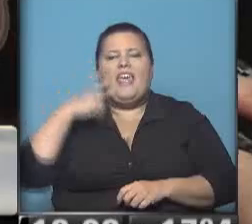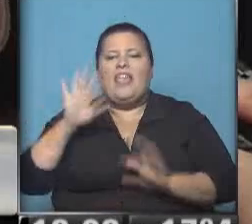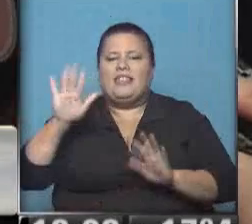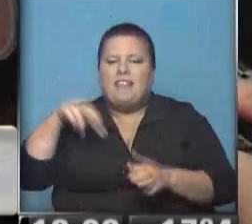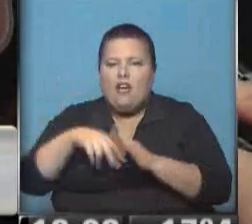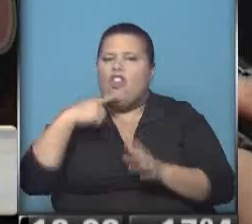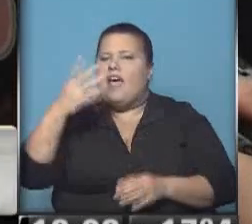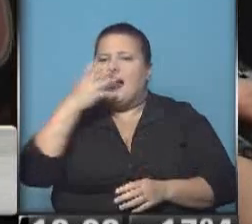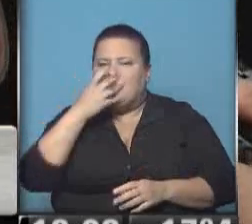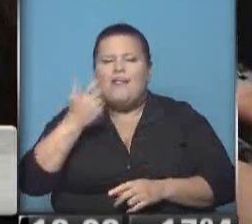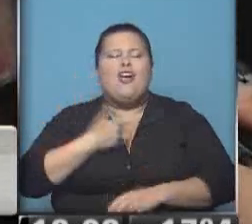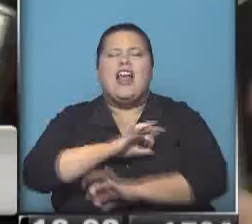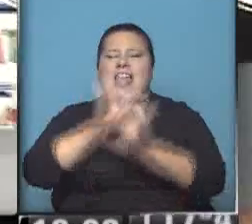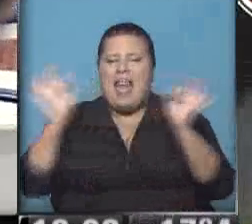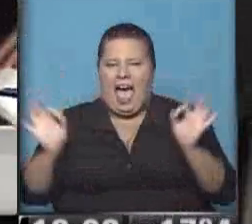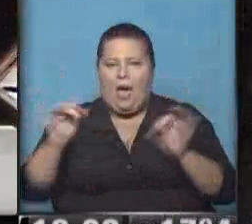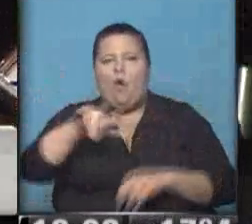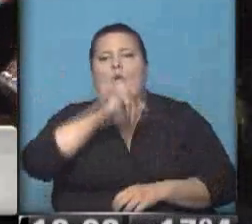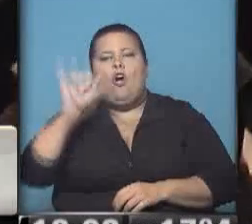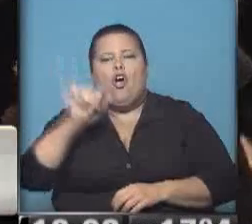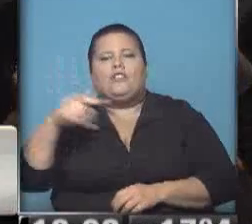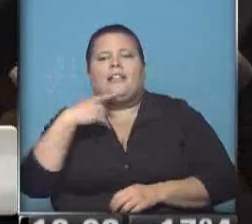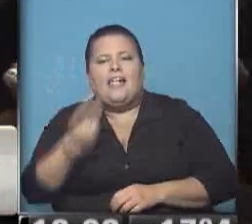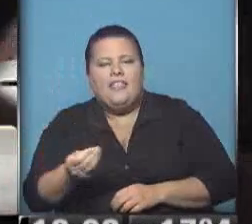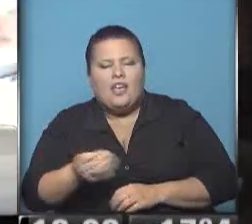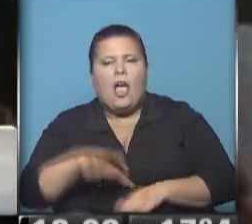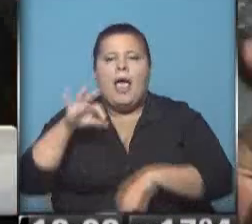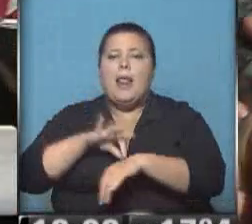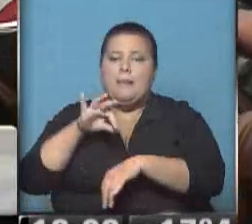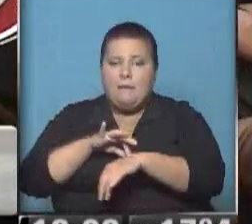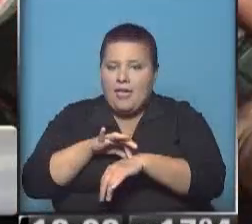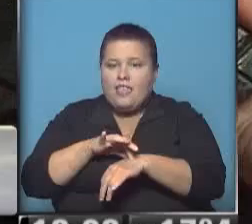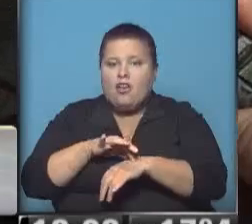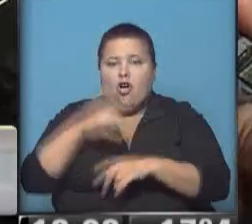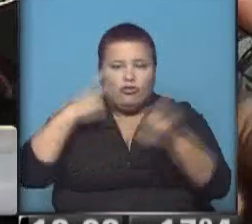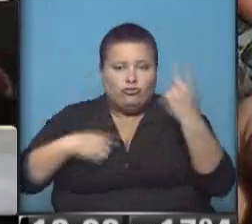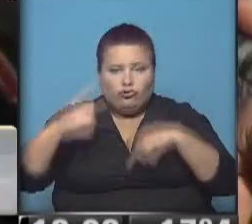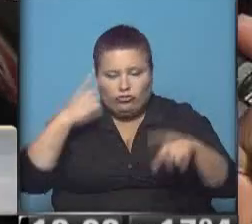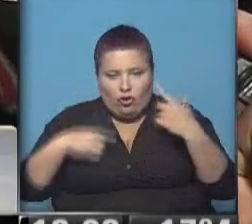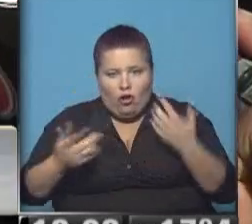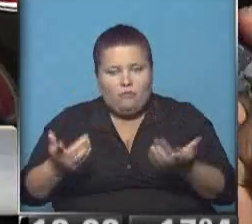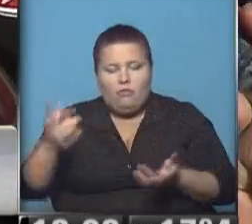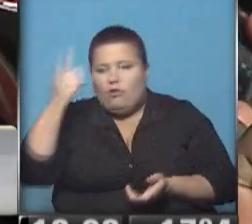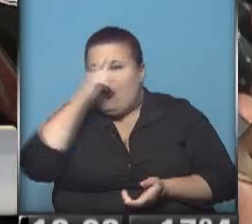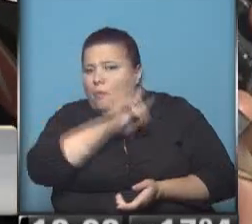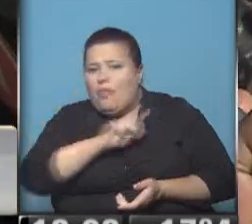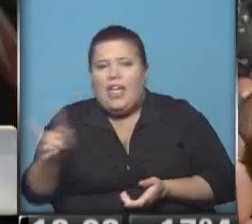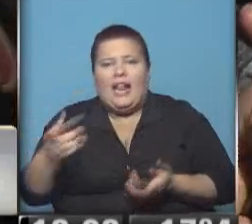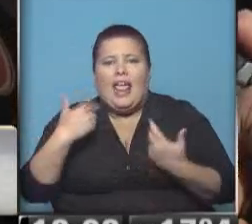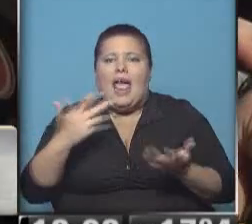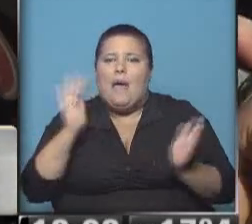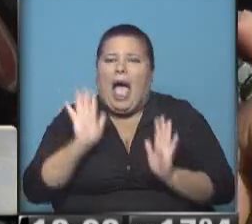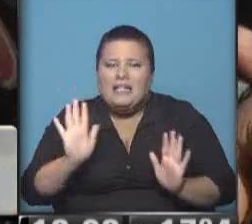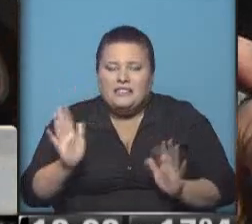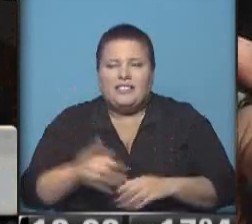que estaba con respirador, ni que estaba grave, nada. Y cuando vos le contaste todo eso, ¿qué te dijeron? El médico sinceramente lloró, porque no podía creer en el estado que estaba Noah.